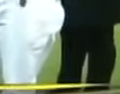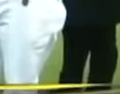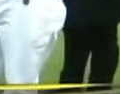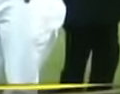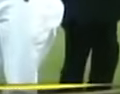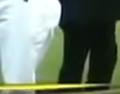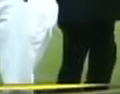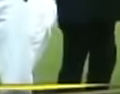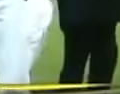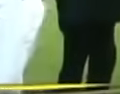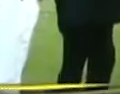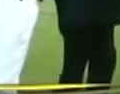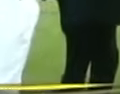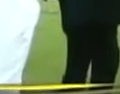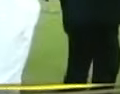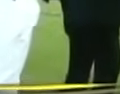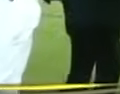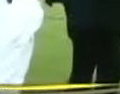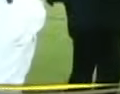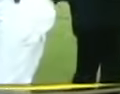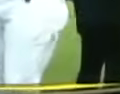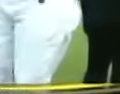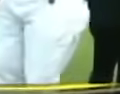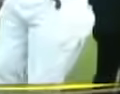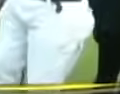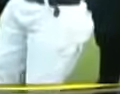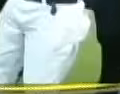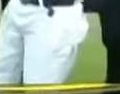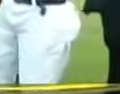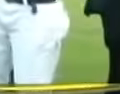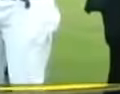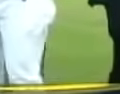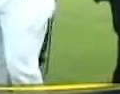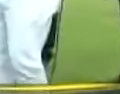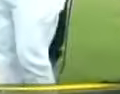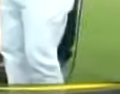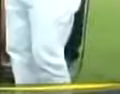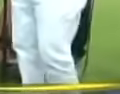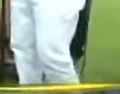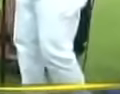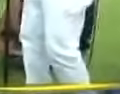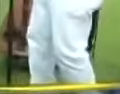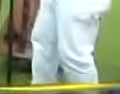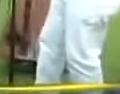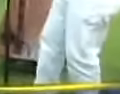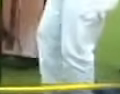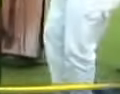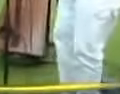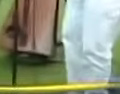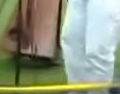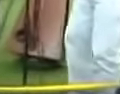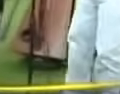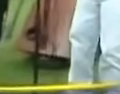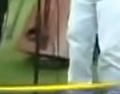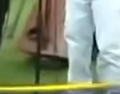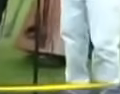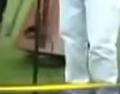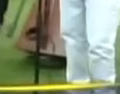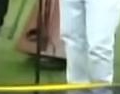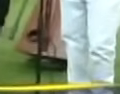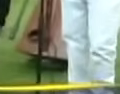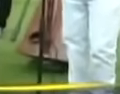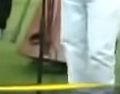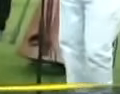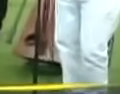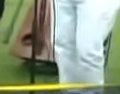huevo sin dificultad ninguna. Sin dificultad ninguna, la colmena en el papayo que es palo de